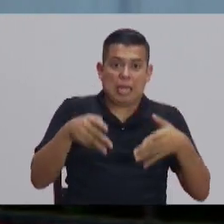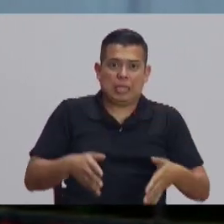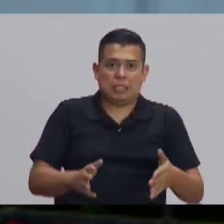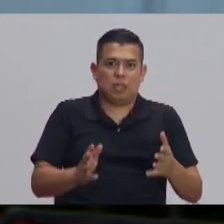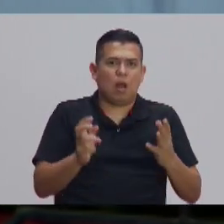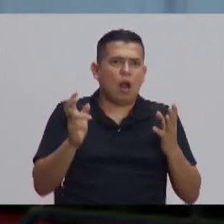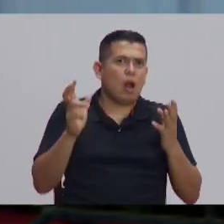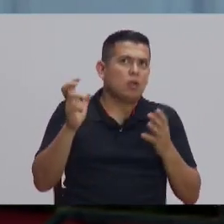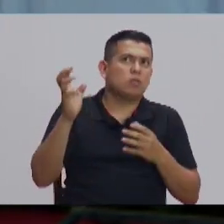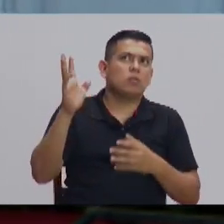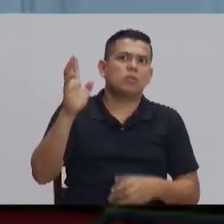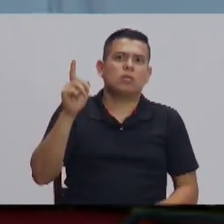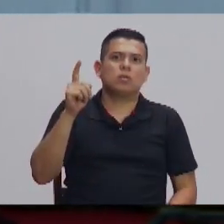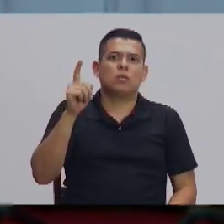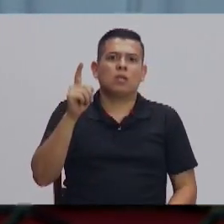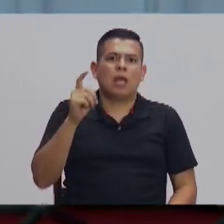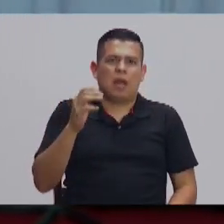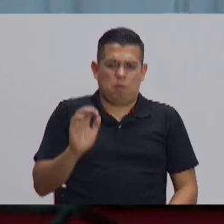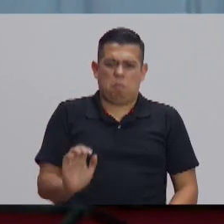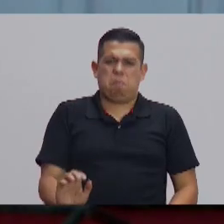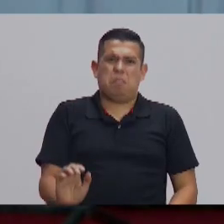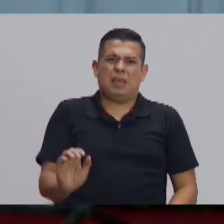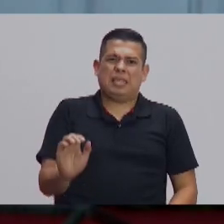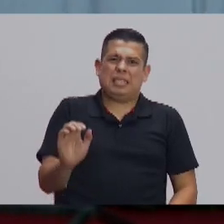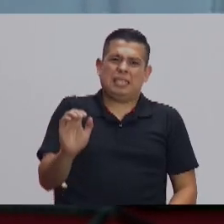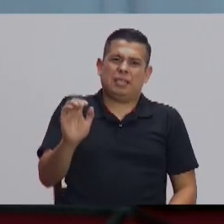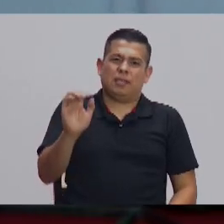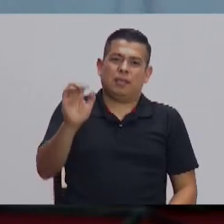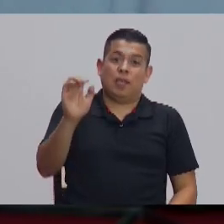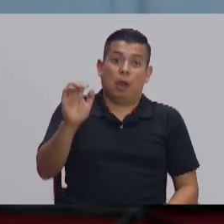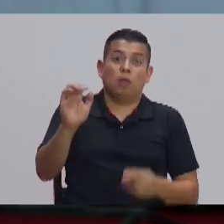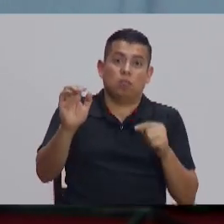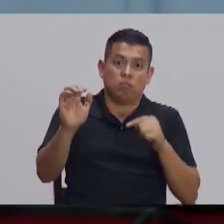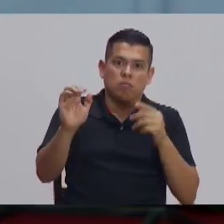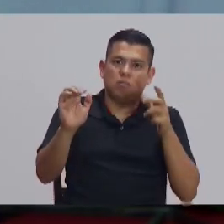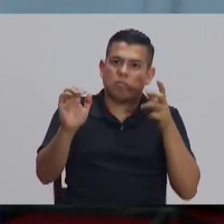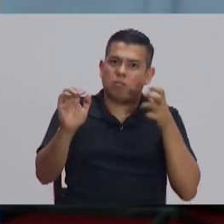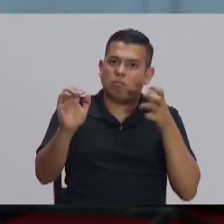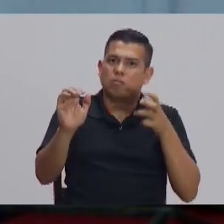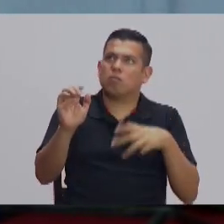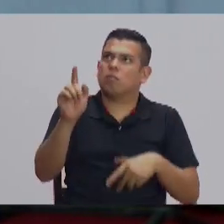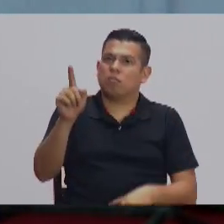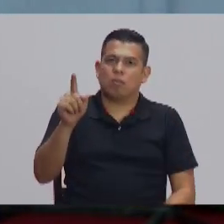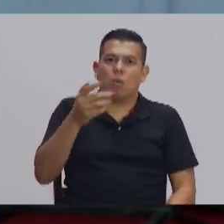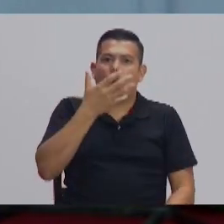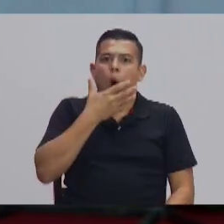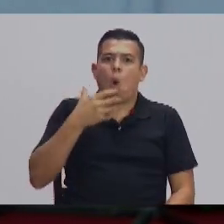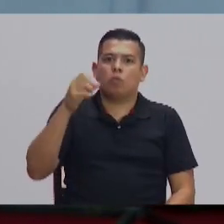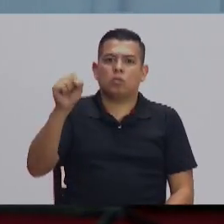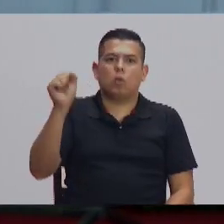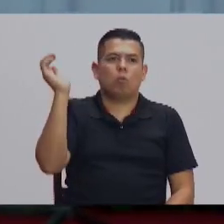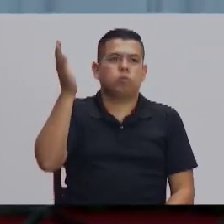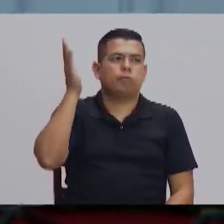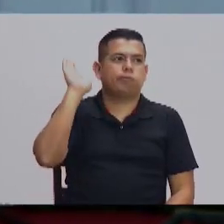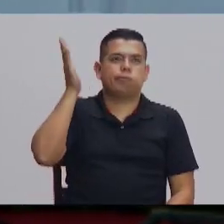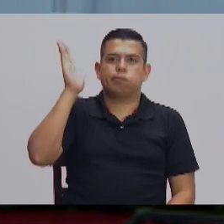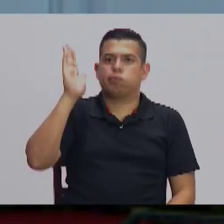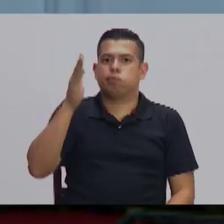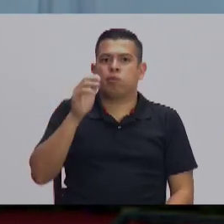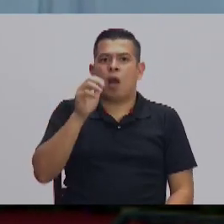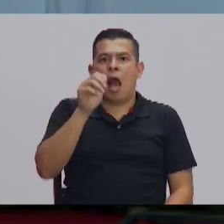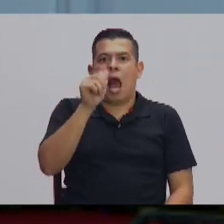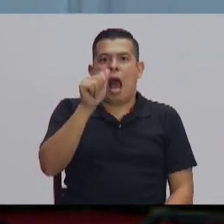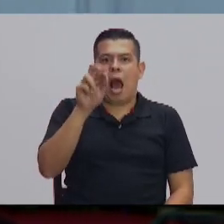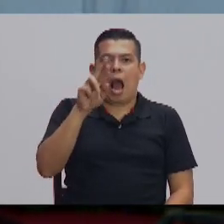escuchado de dios lo escucharon desde muy pequeñitos lo escucharon en palabras de de moisés dejaron